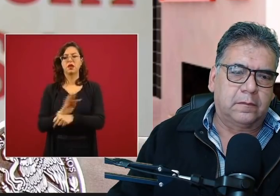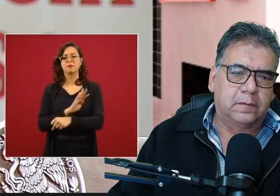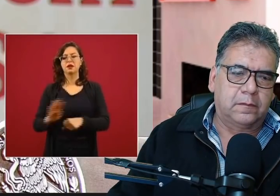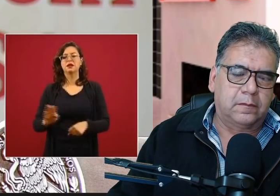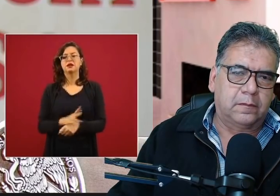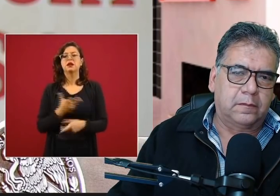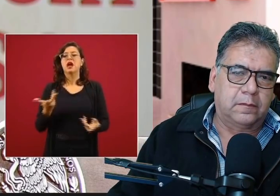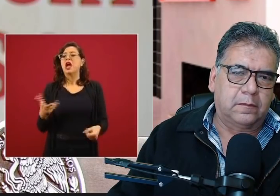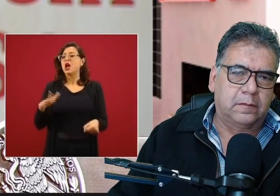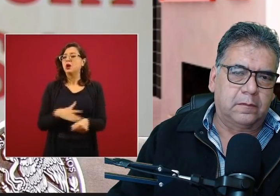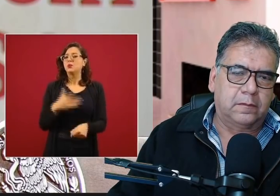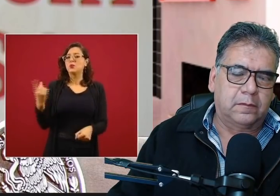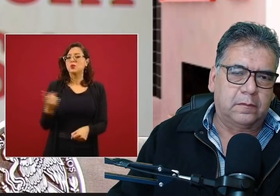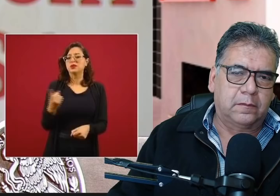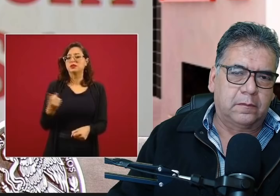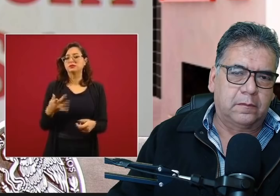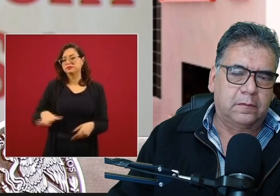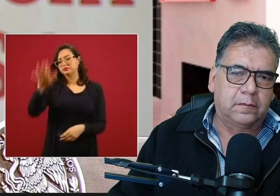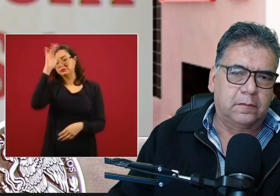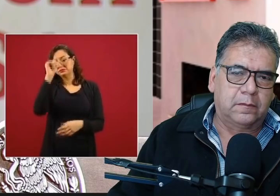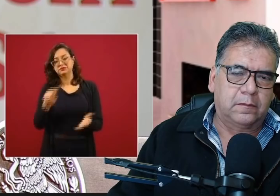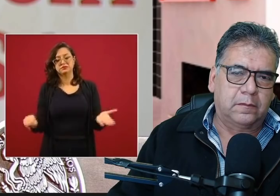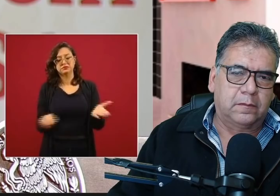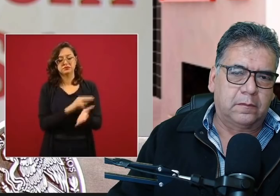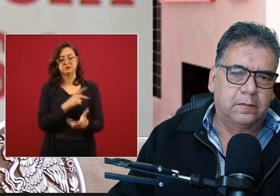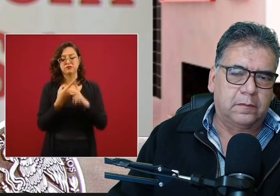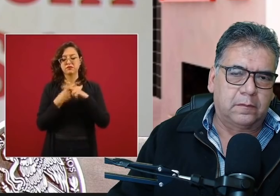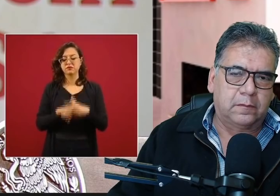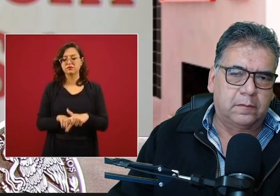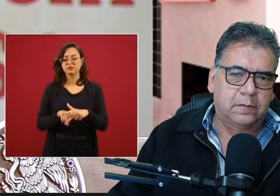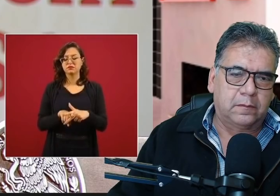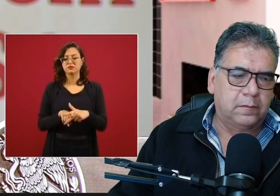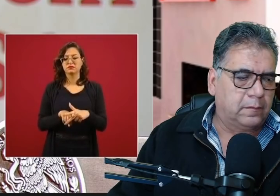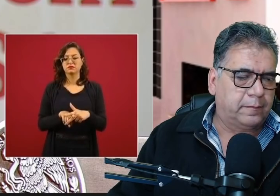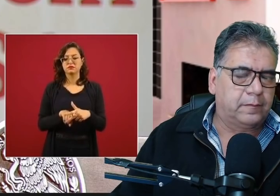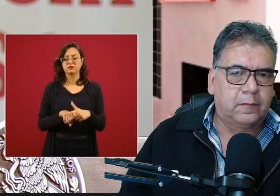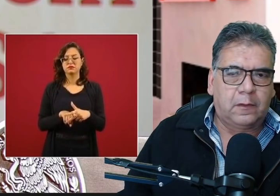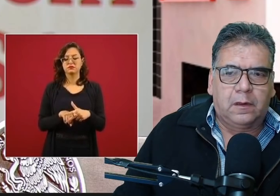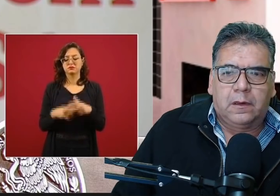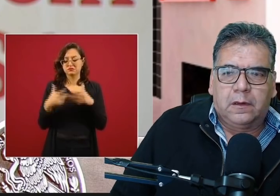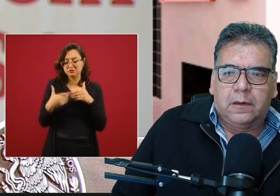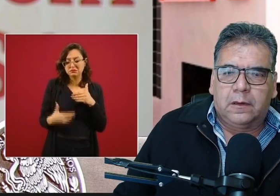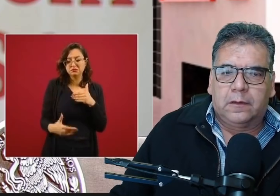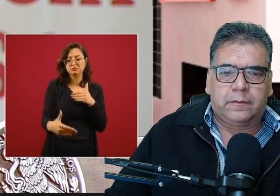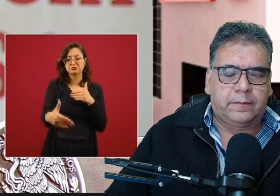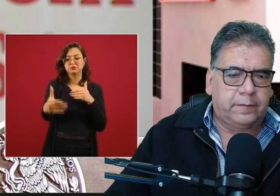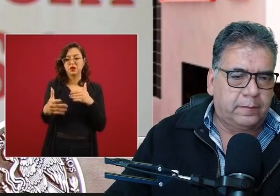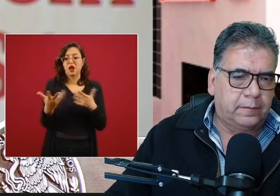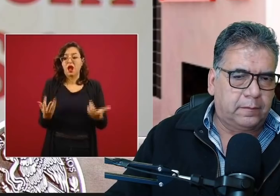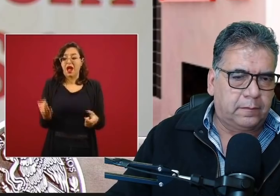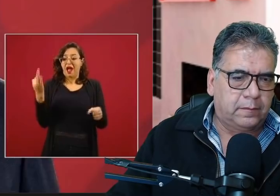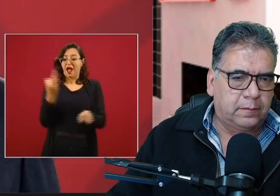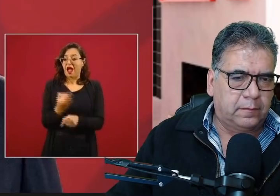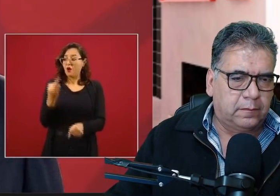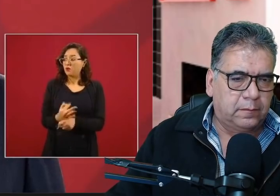se firma este acuerdo y entra en vigor este tratado en un